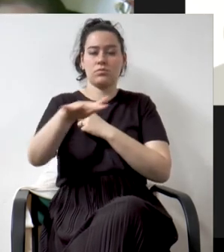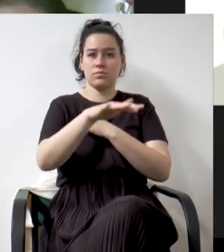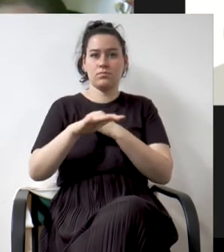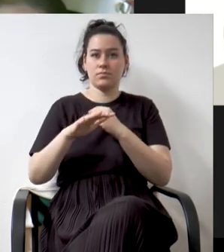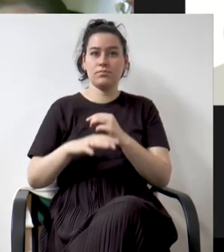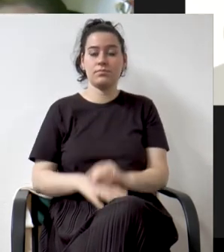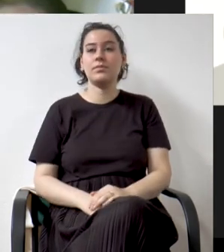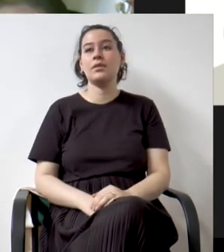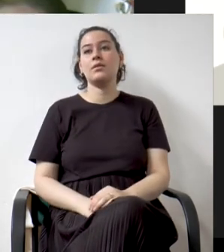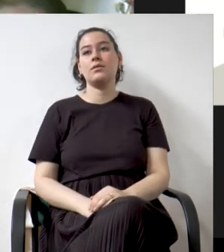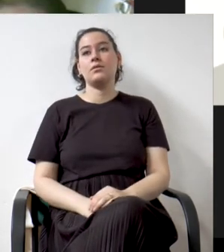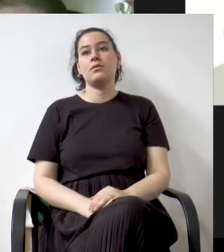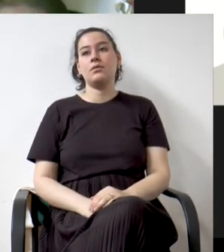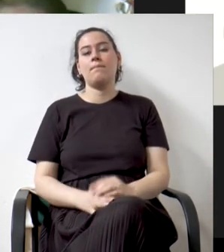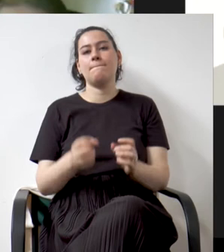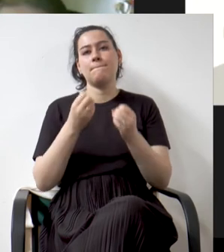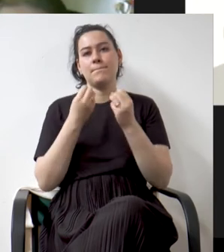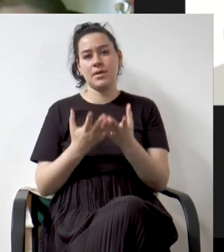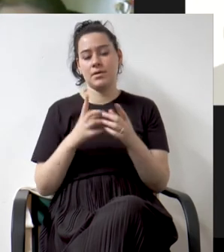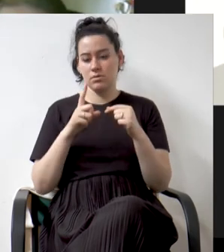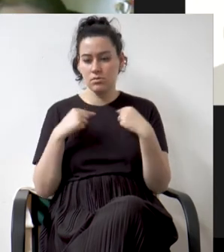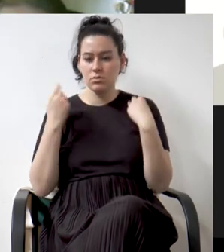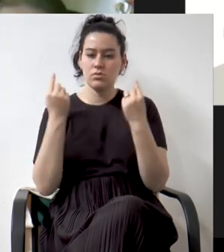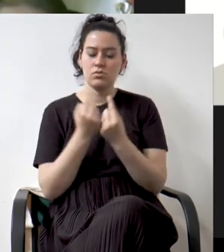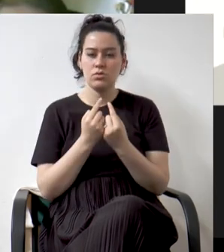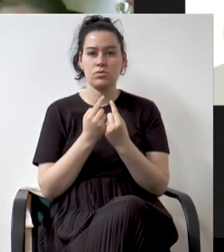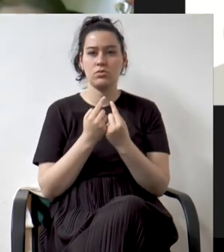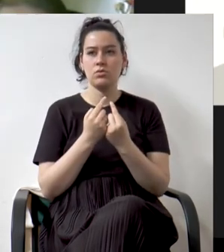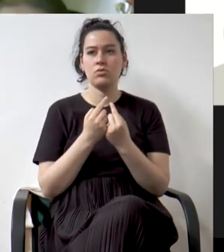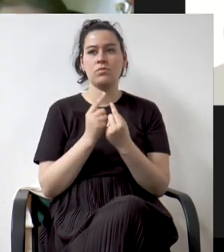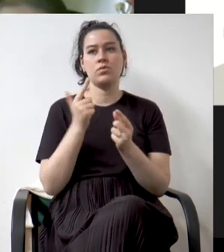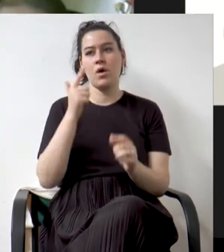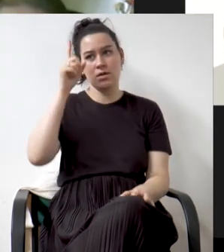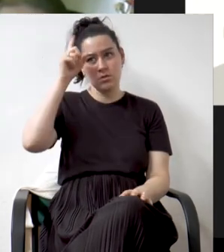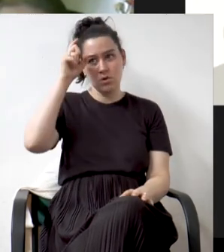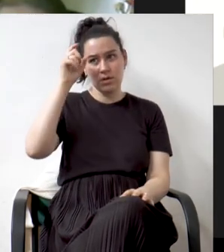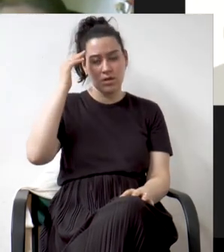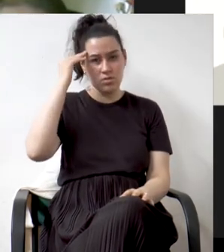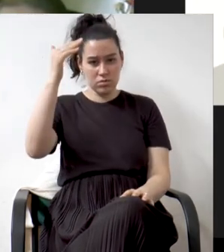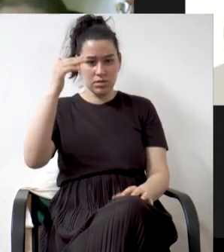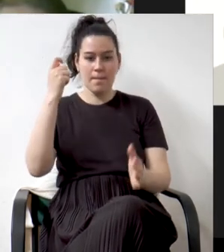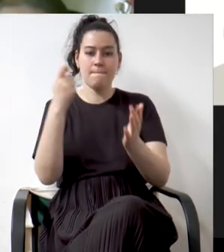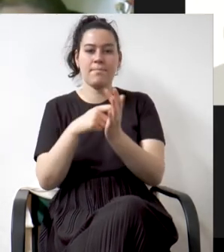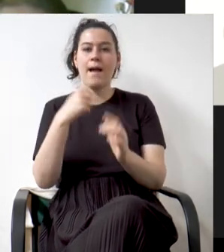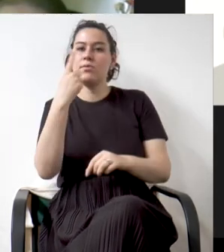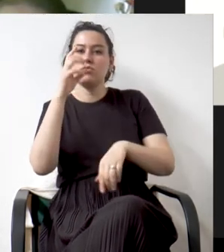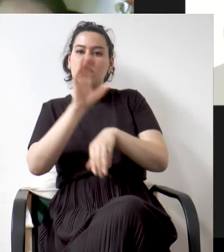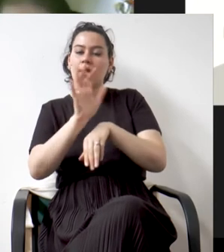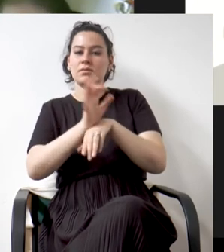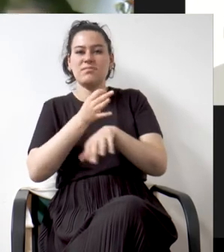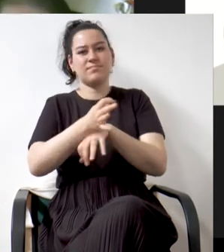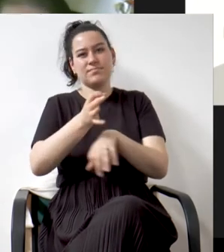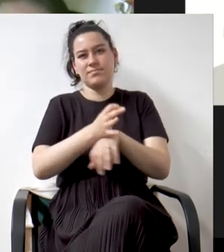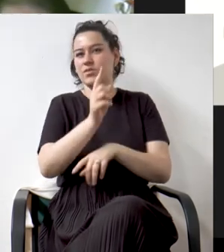docente. Entre otras cosas porque nosotros no tenemos como universidad la lógica docente de pagar por el minuto de clase dictado. Es